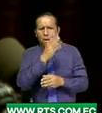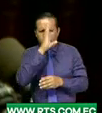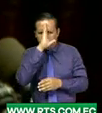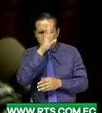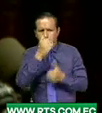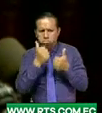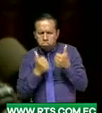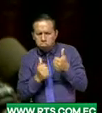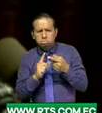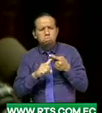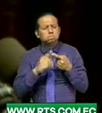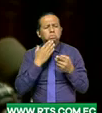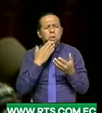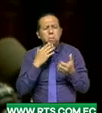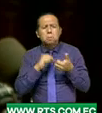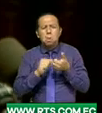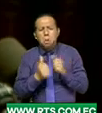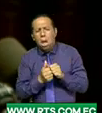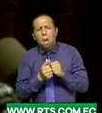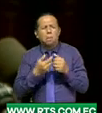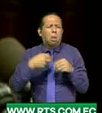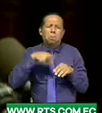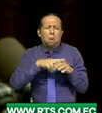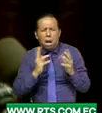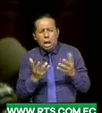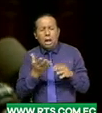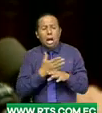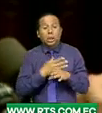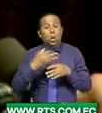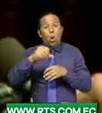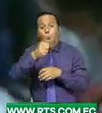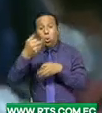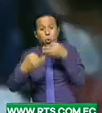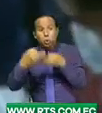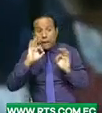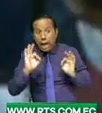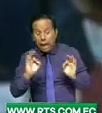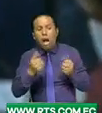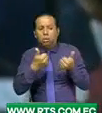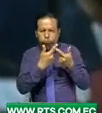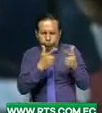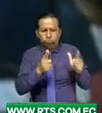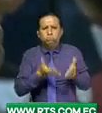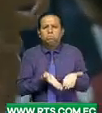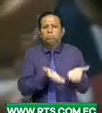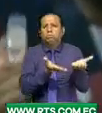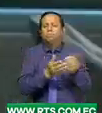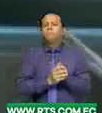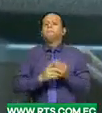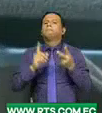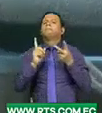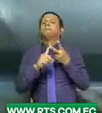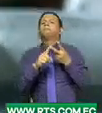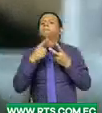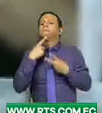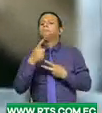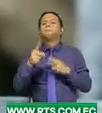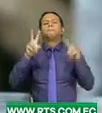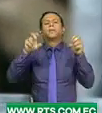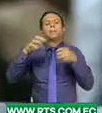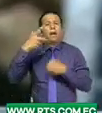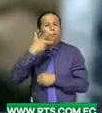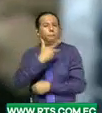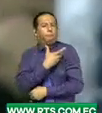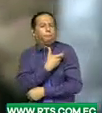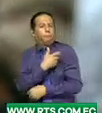delitos menores y que no tengan procesos pendientes. El jefe de Estado calificó a la vacunación contra la COVID-19